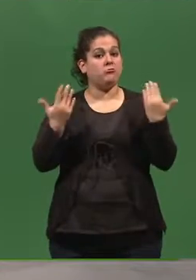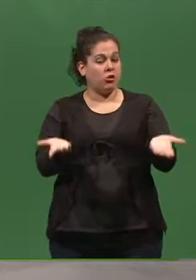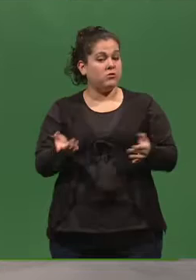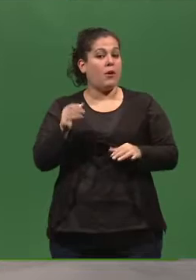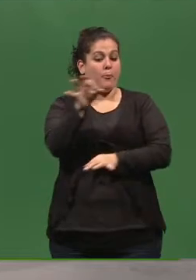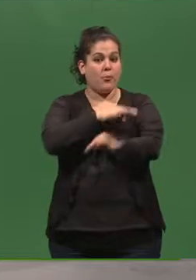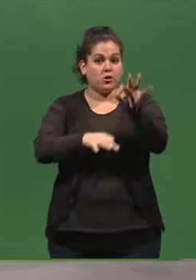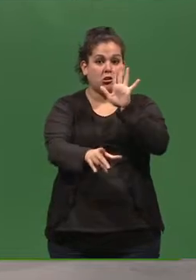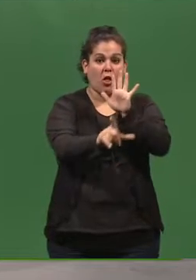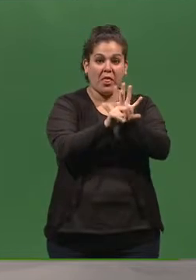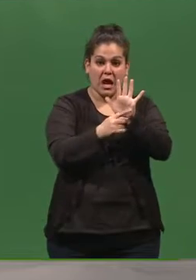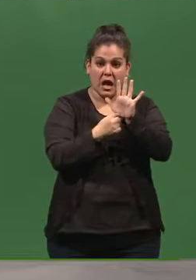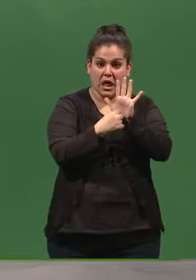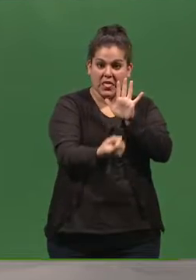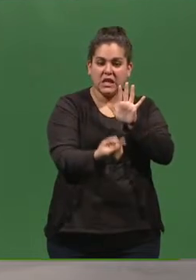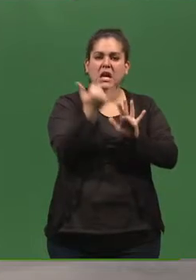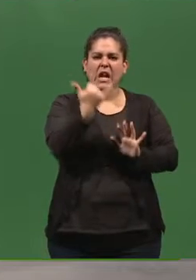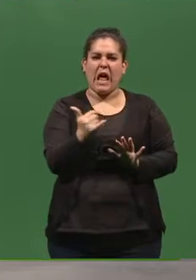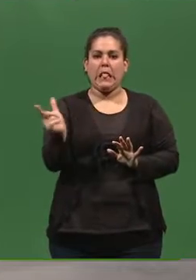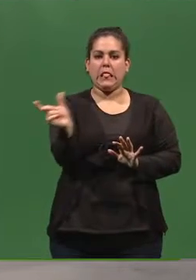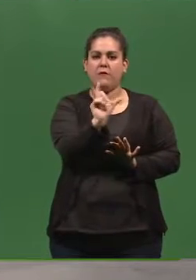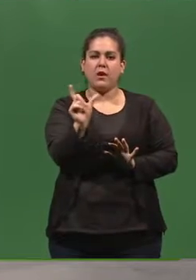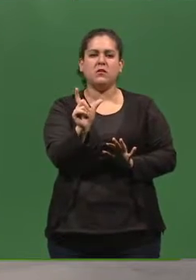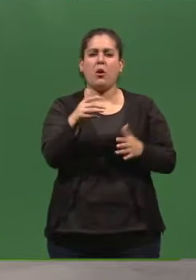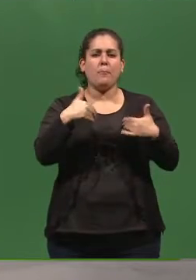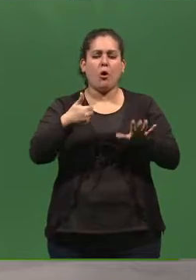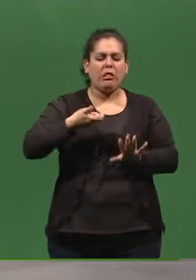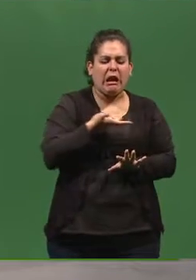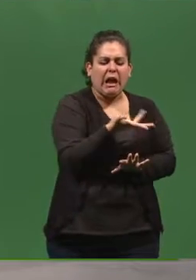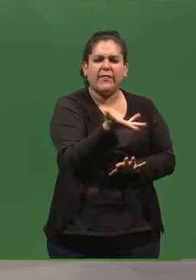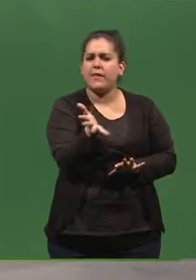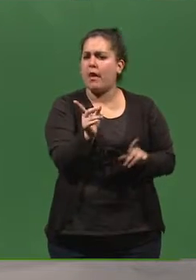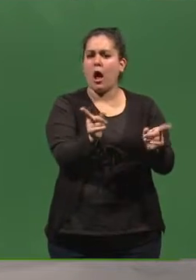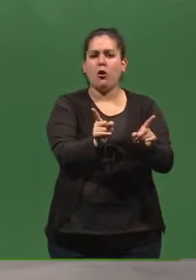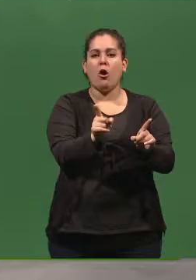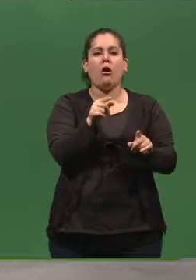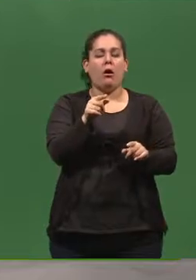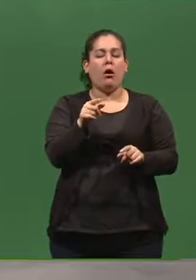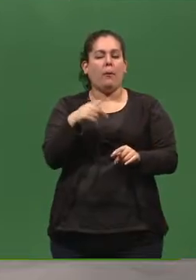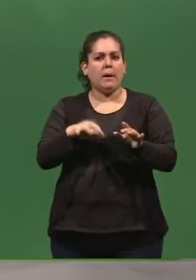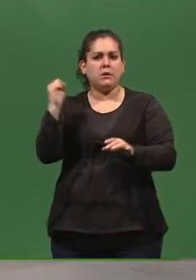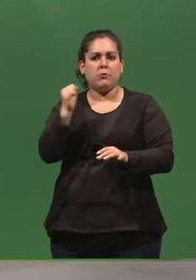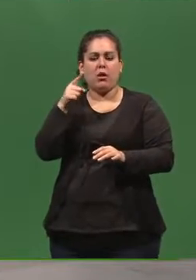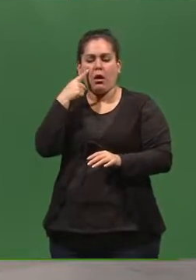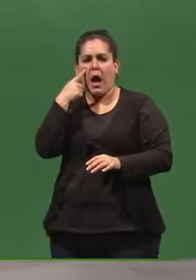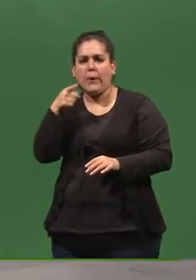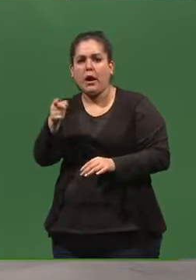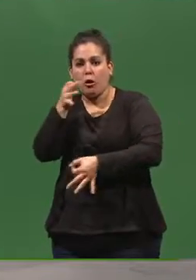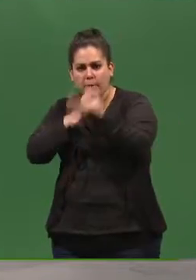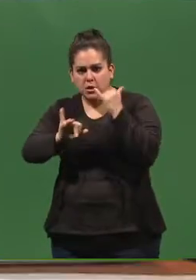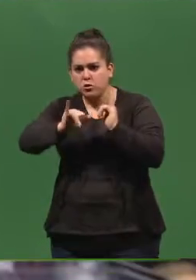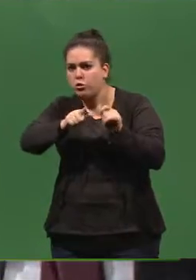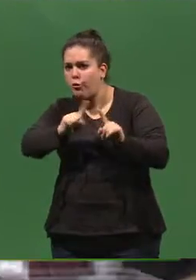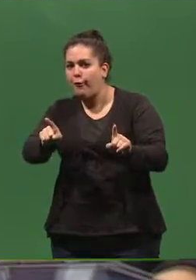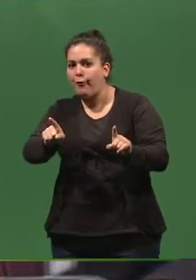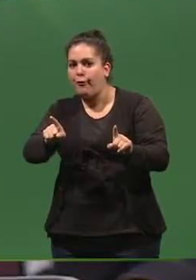eso es que en el proyecto de ley que presentamos, la diferencia no está en el volumen, sino está en el acto de comercializar y el daño hacia la sociedad